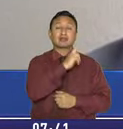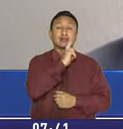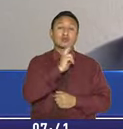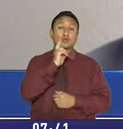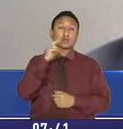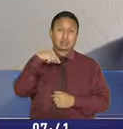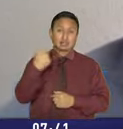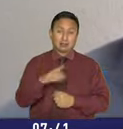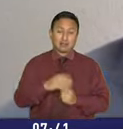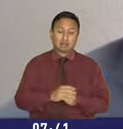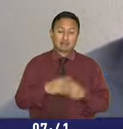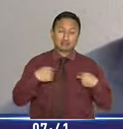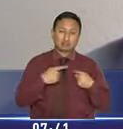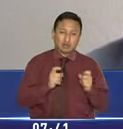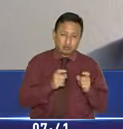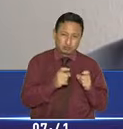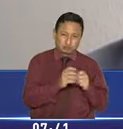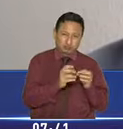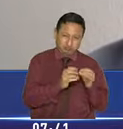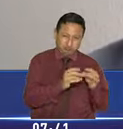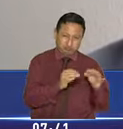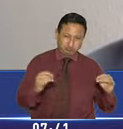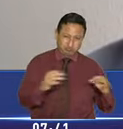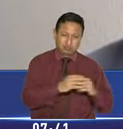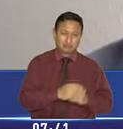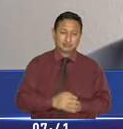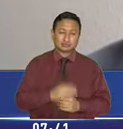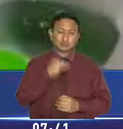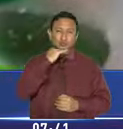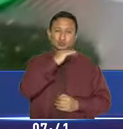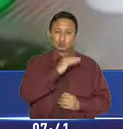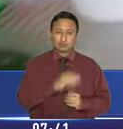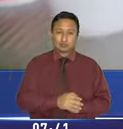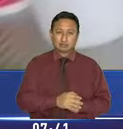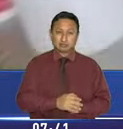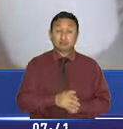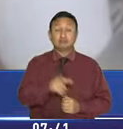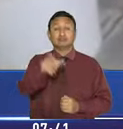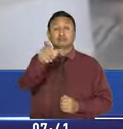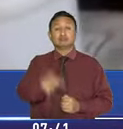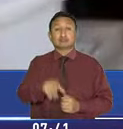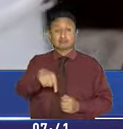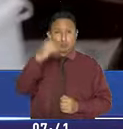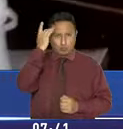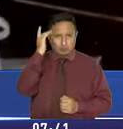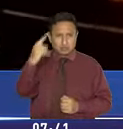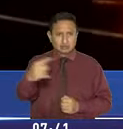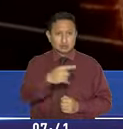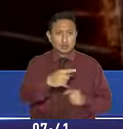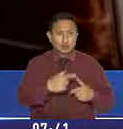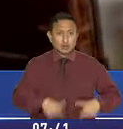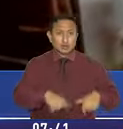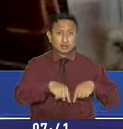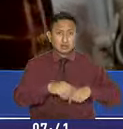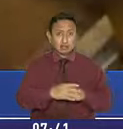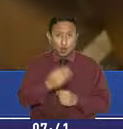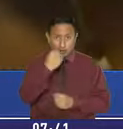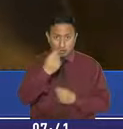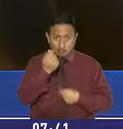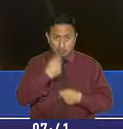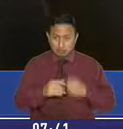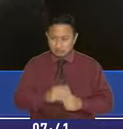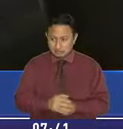y igual condiciones higiénico-sanitarias pésimas. A la ciudadanía le preocupa que lugares en donde se venden alimentos no cuenten con las medidas